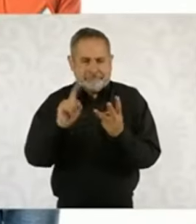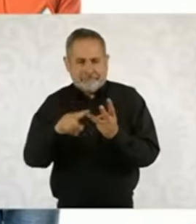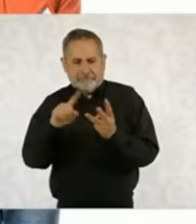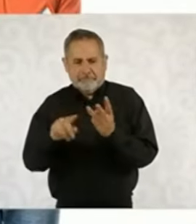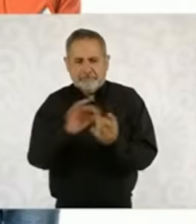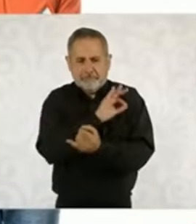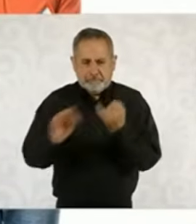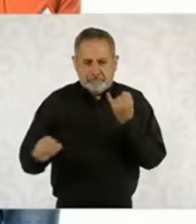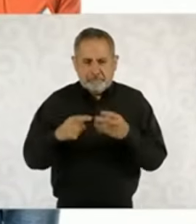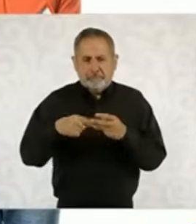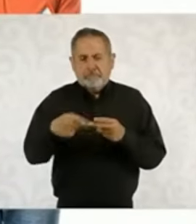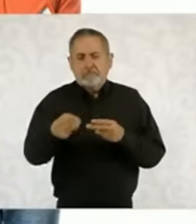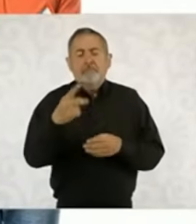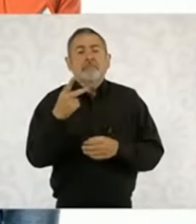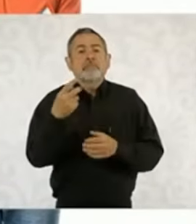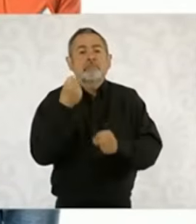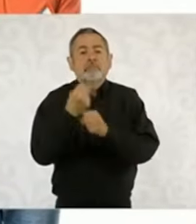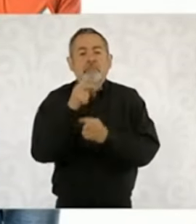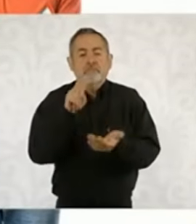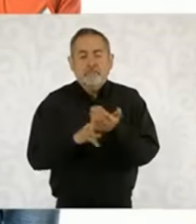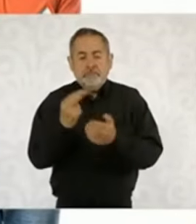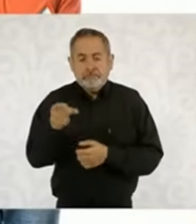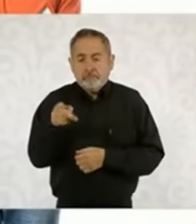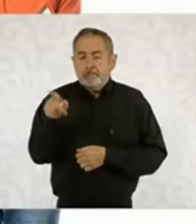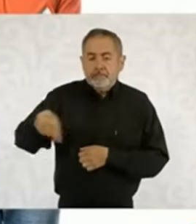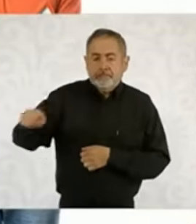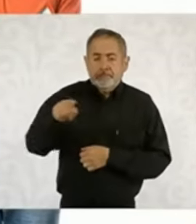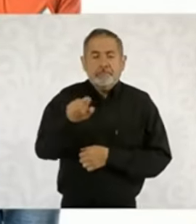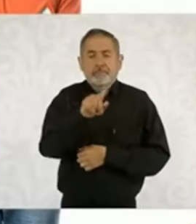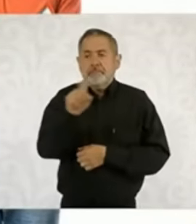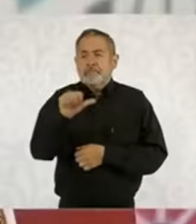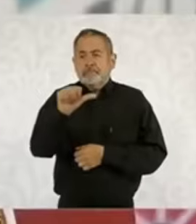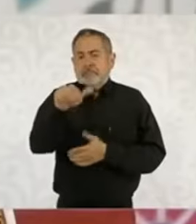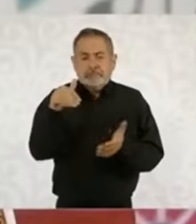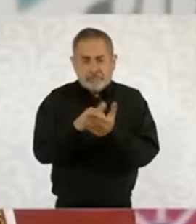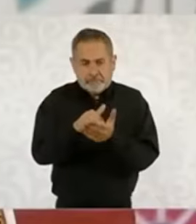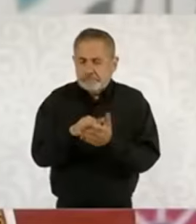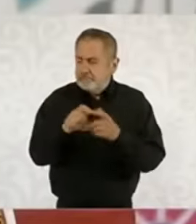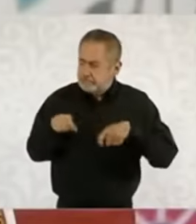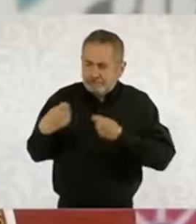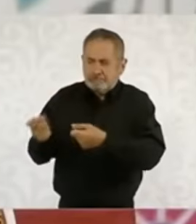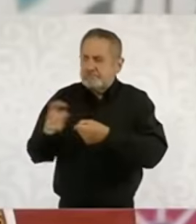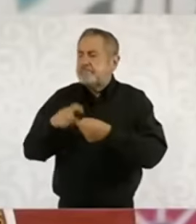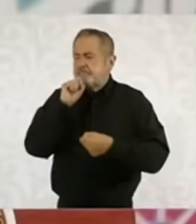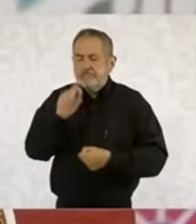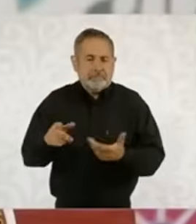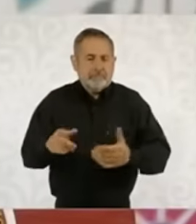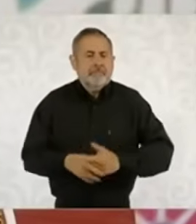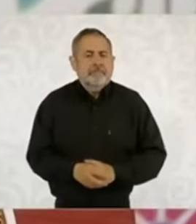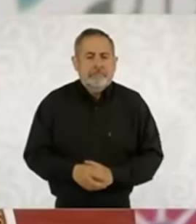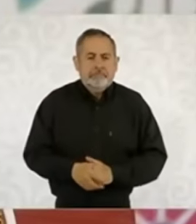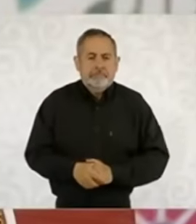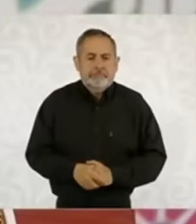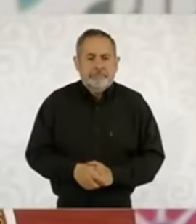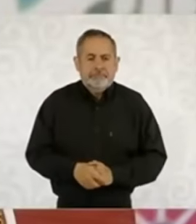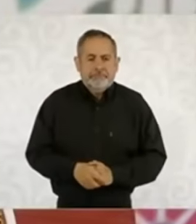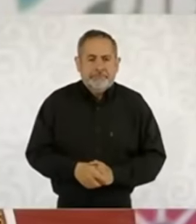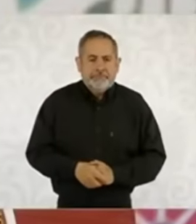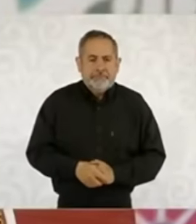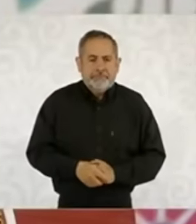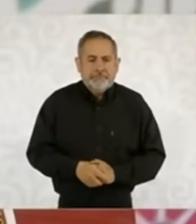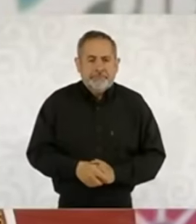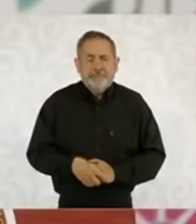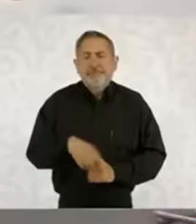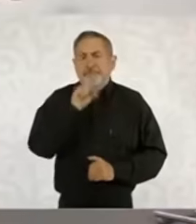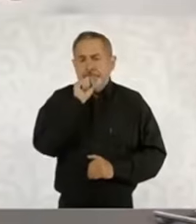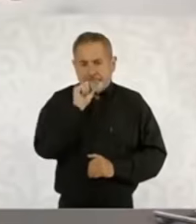último trimestre del 2025 a 116,000 personas acreditadas. Adelante.